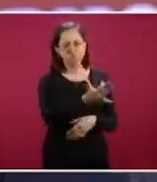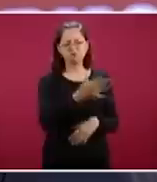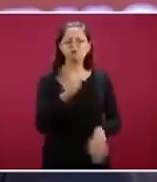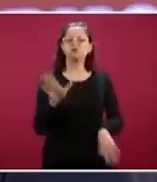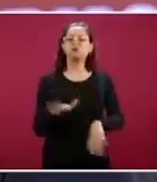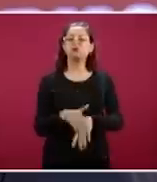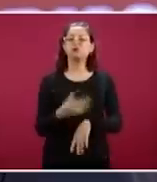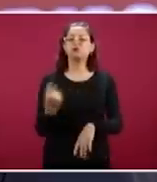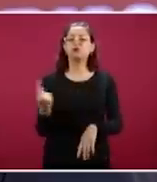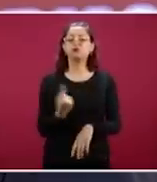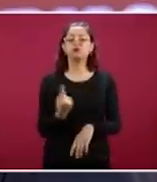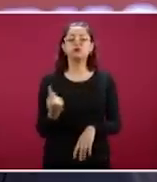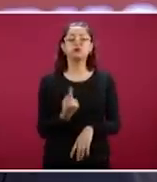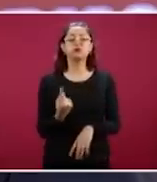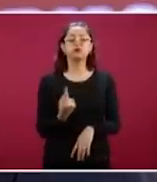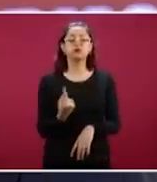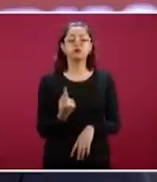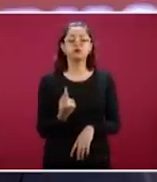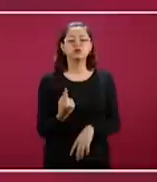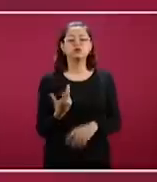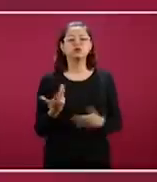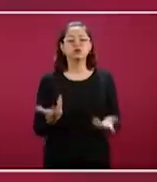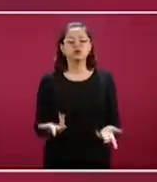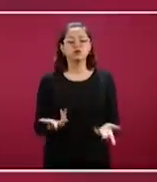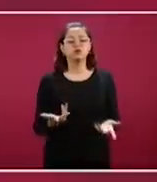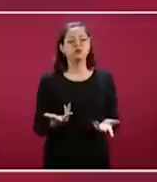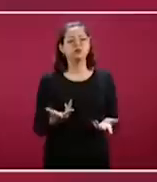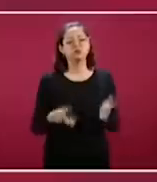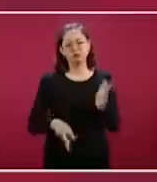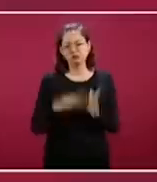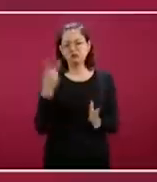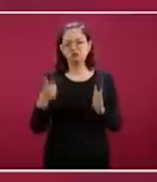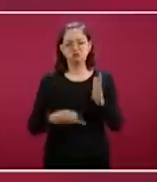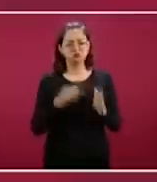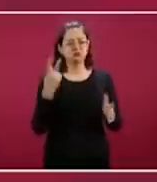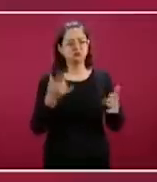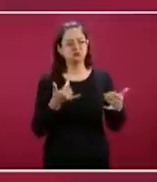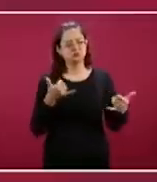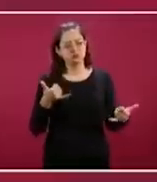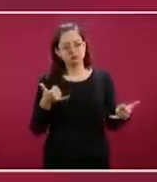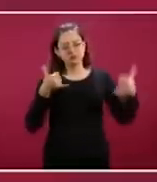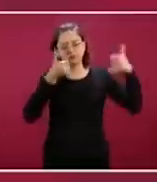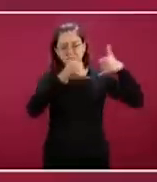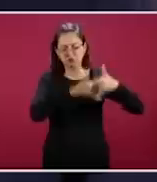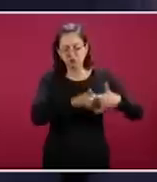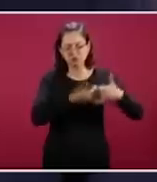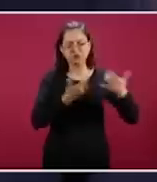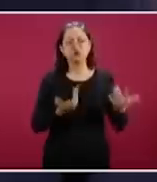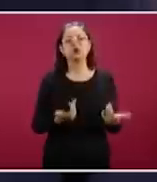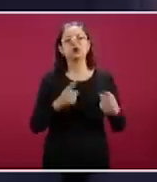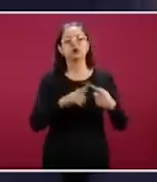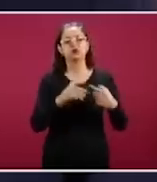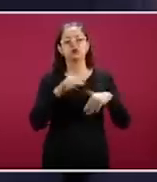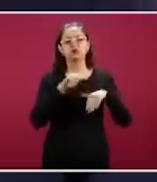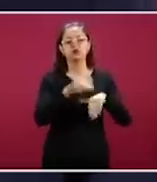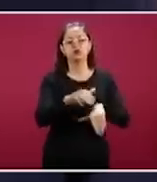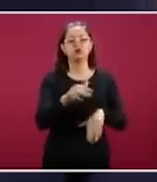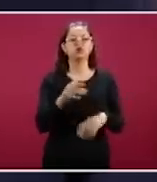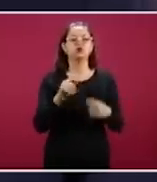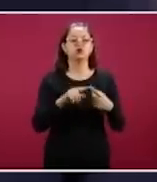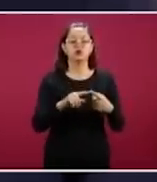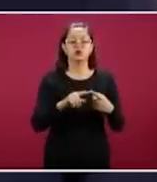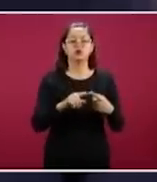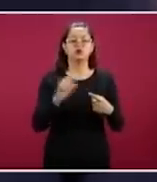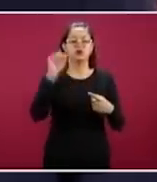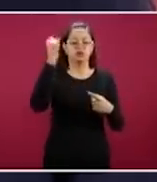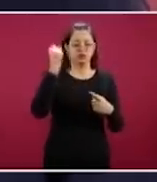porque en las conversaciones que hemos tenido, tanto en el caso de Sinaloa como